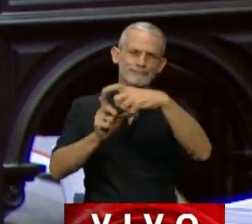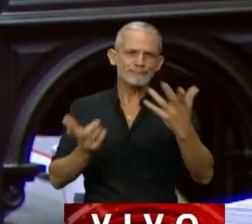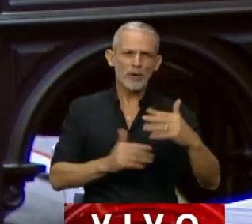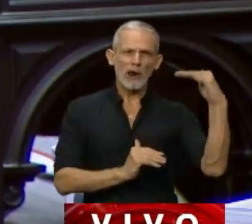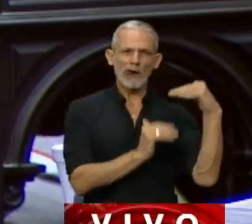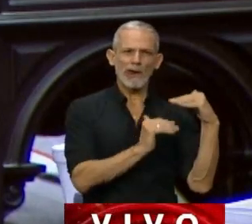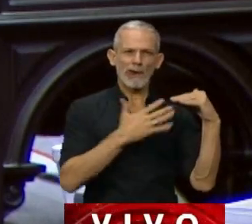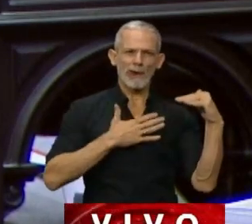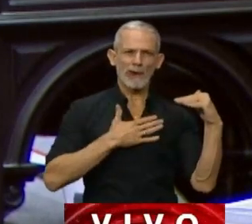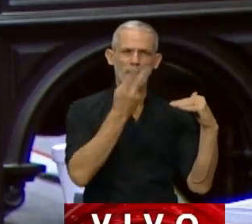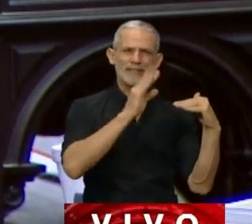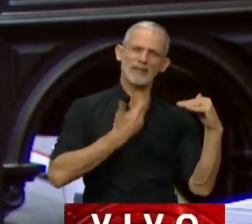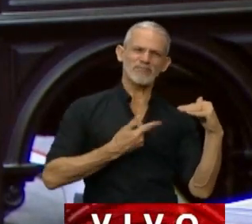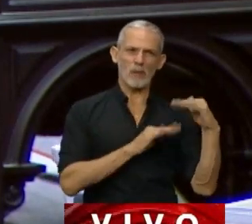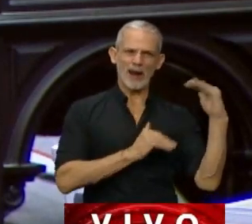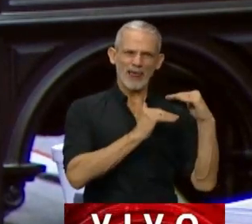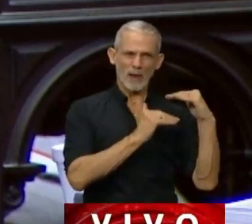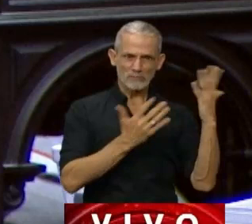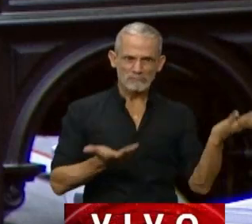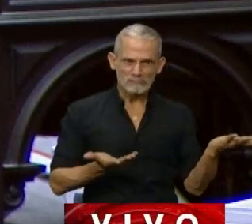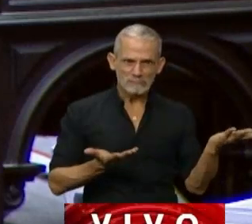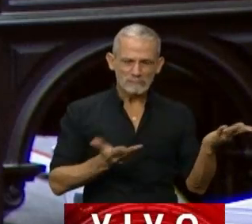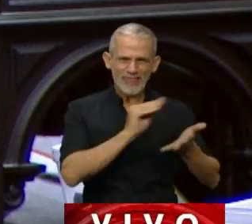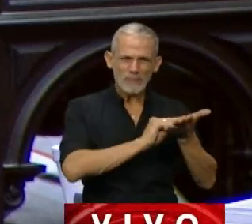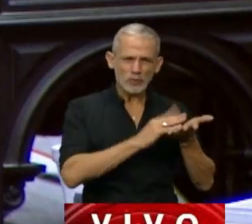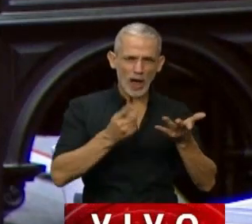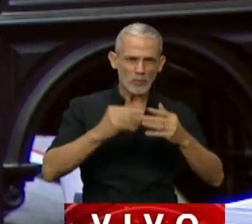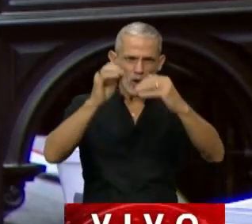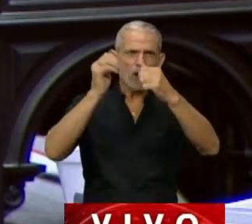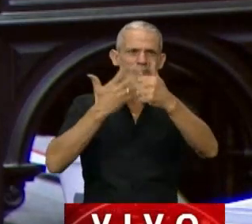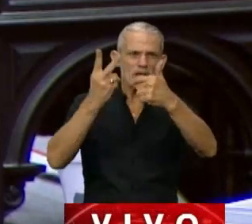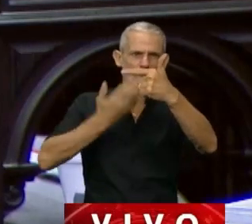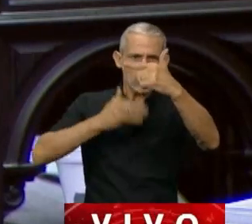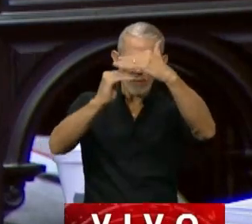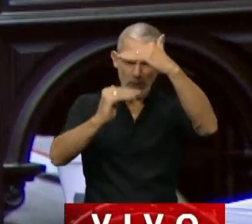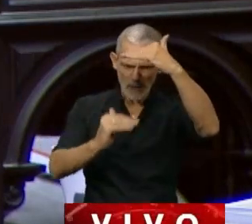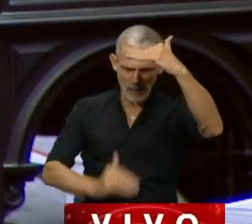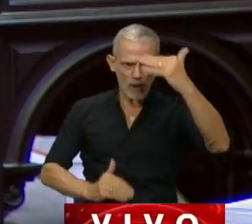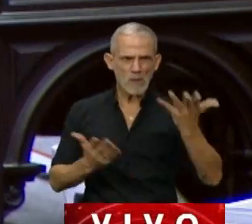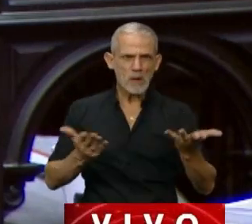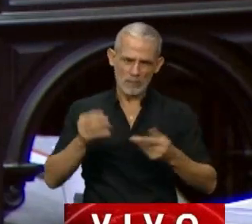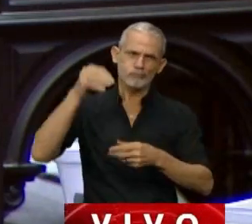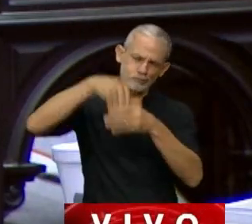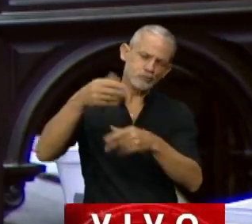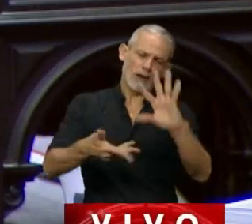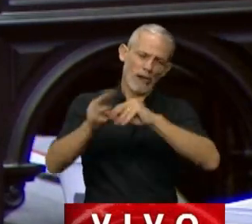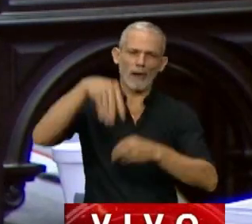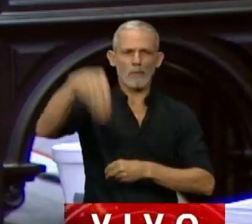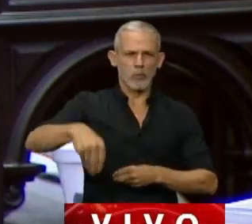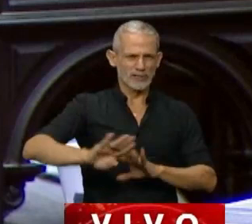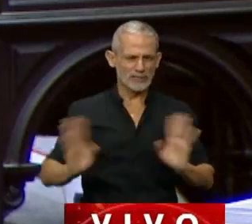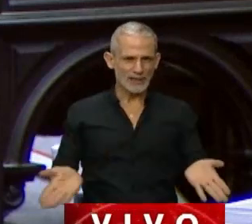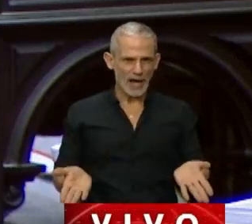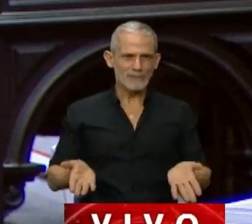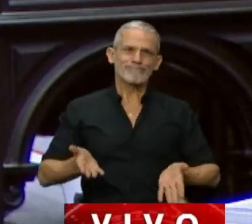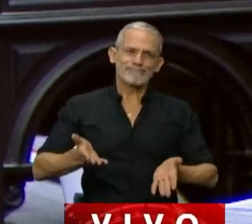corta. Este sistema, si bien no lo soluciona del todo, es un paso que hemos dado, creemos nosotros, para no